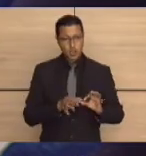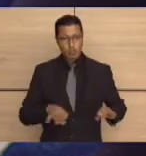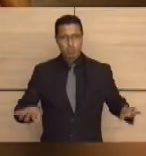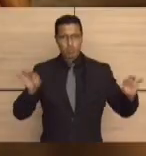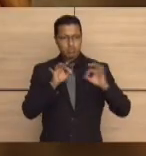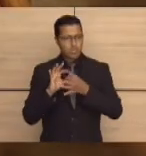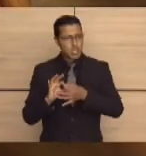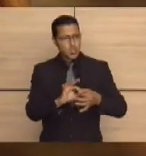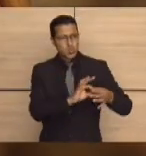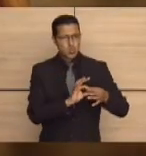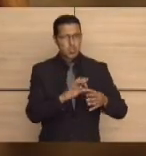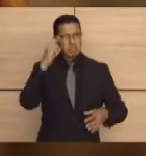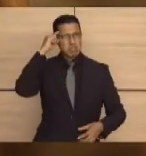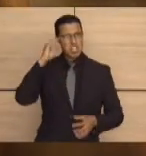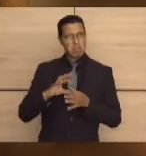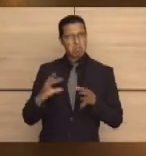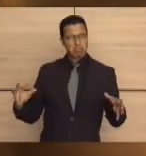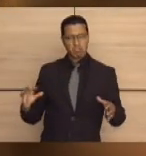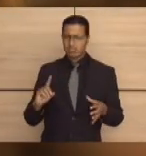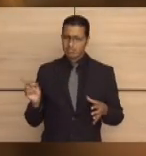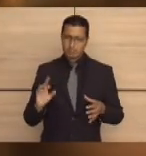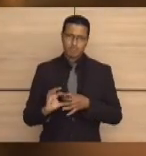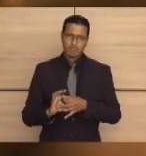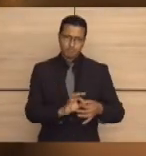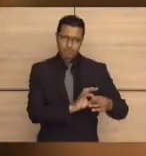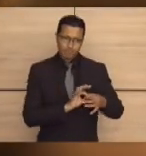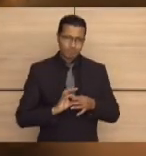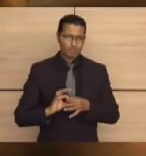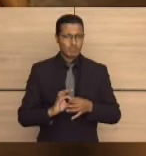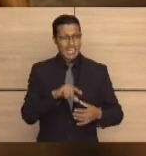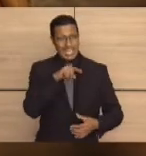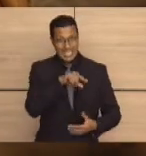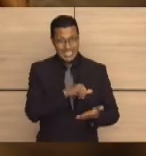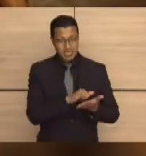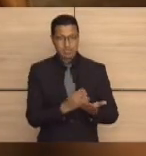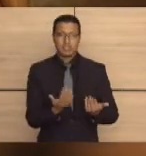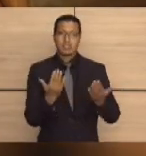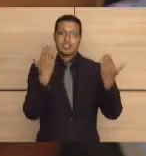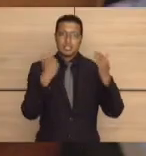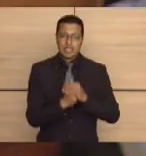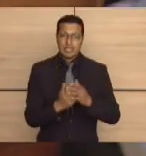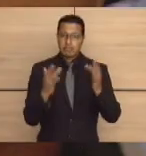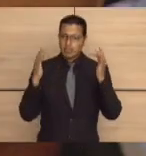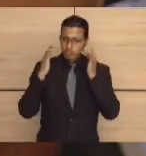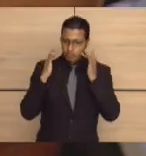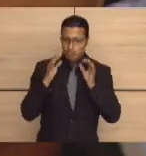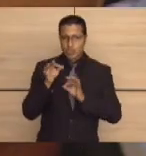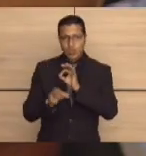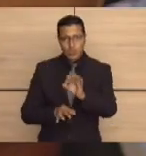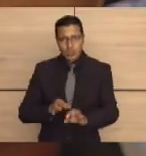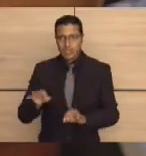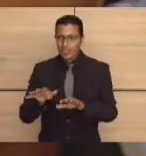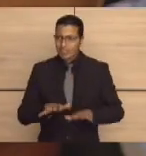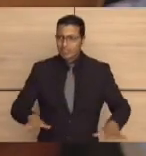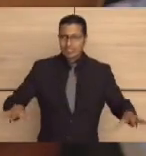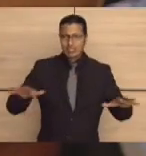separa, es lo que puede hacer que logremos superar todos los desafíos que cada época nos plantea,